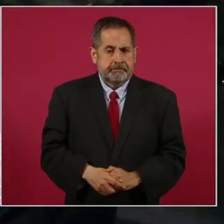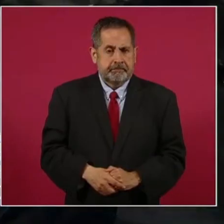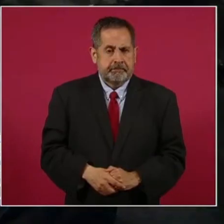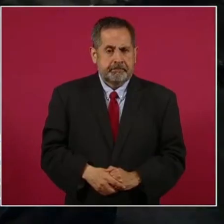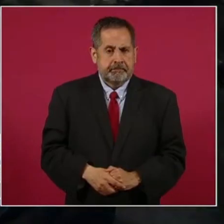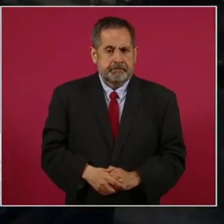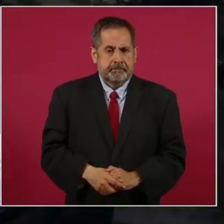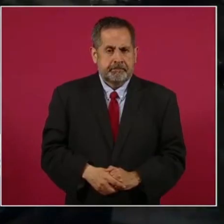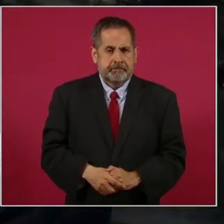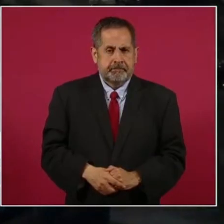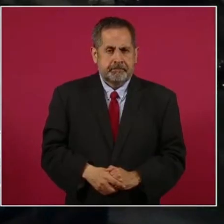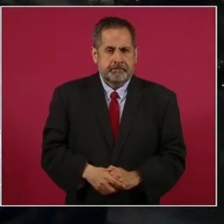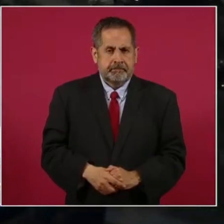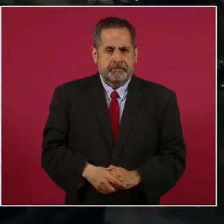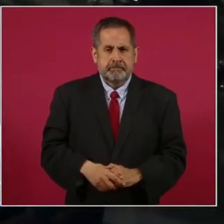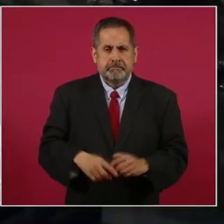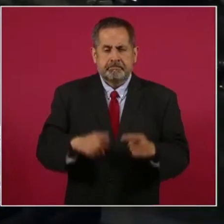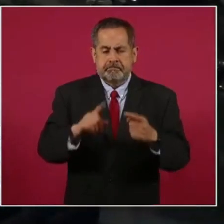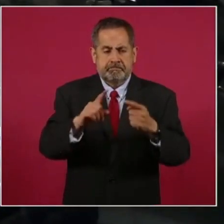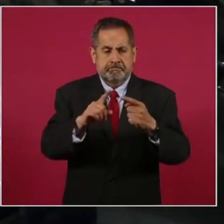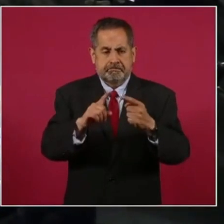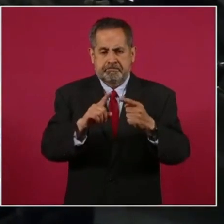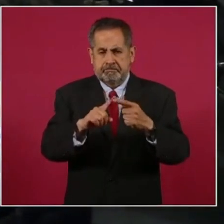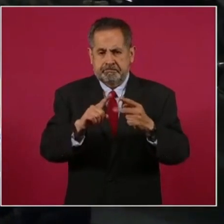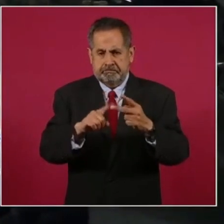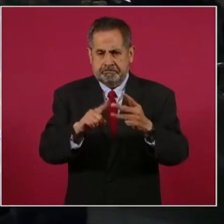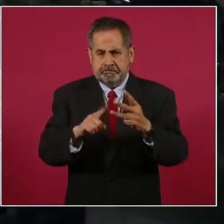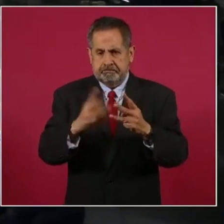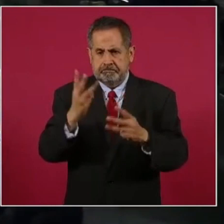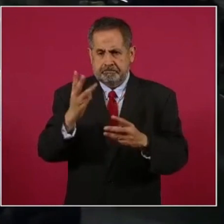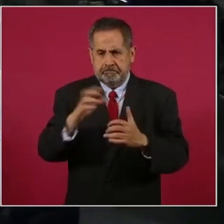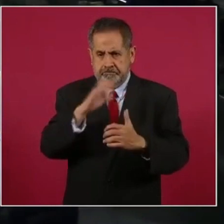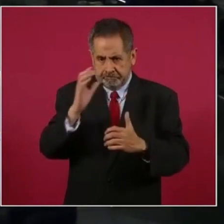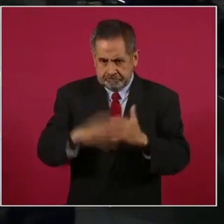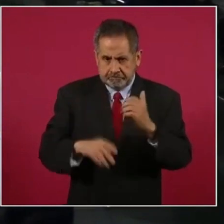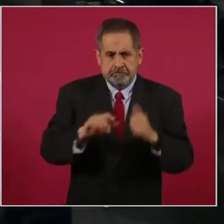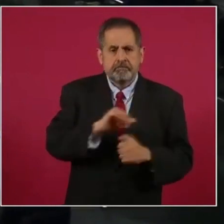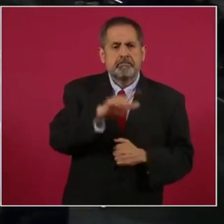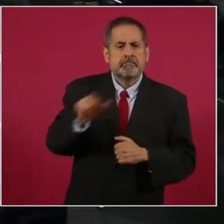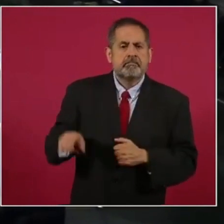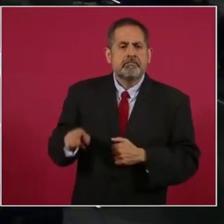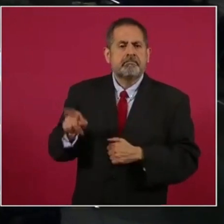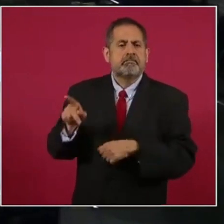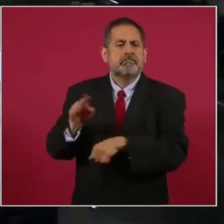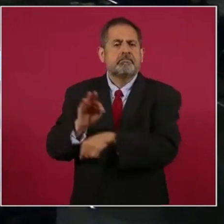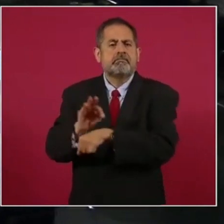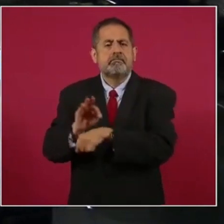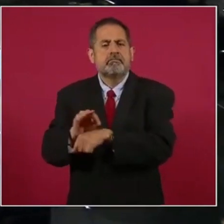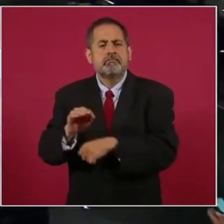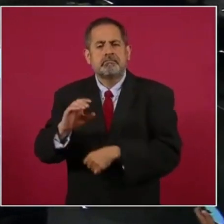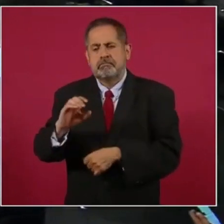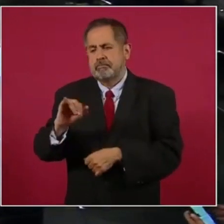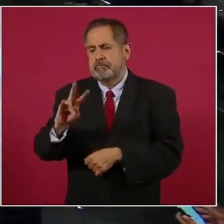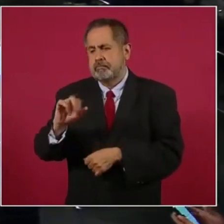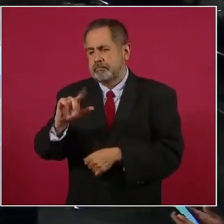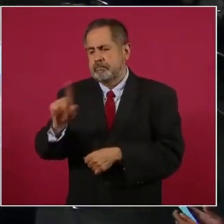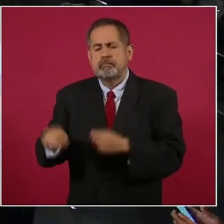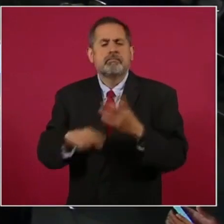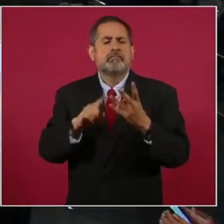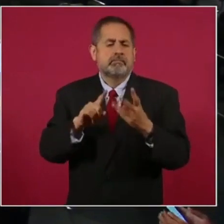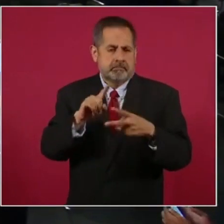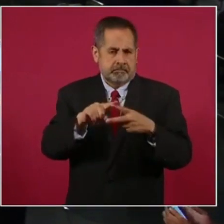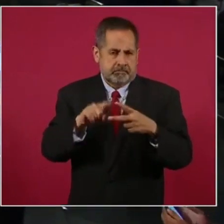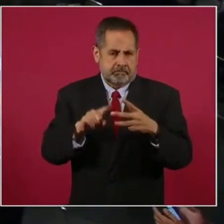y luego Protección Civil y luego 3 más. Quedamos en ustedes